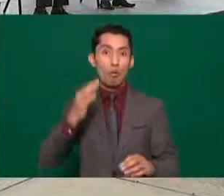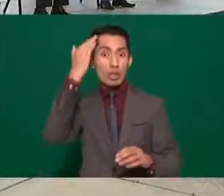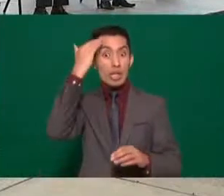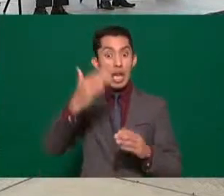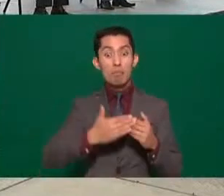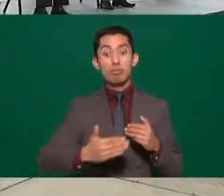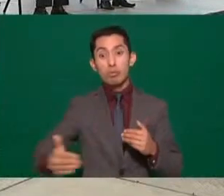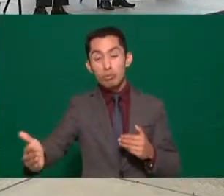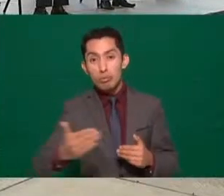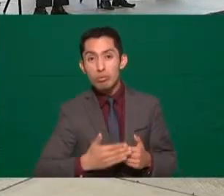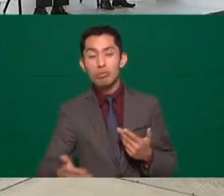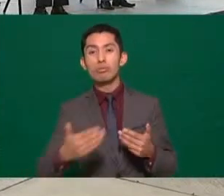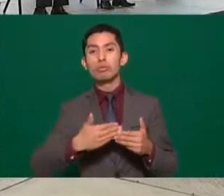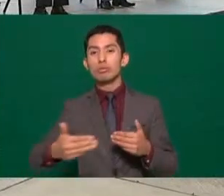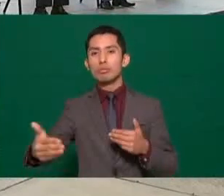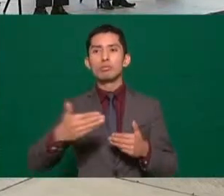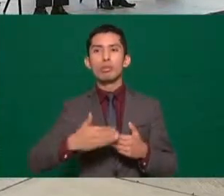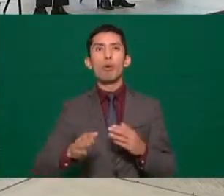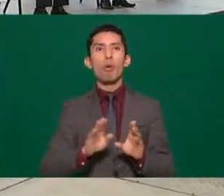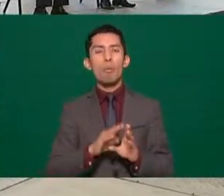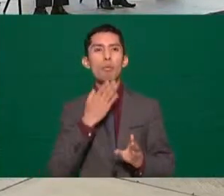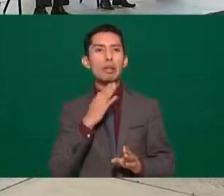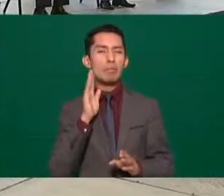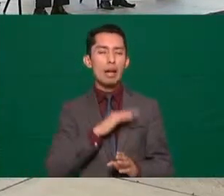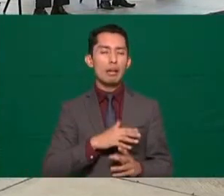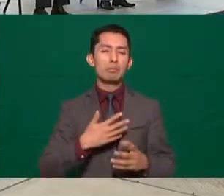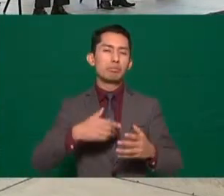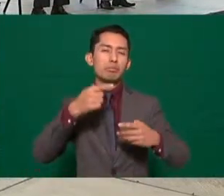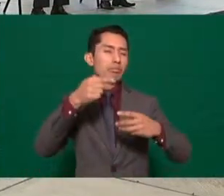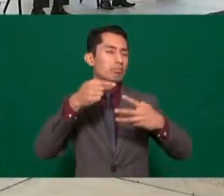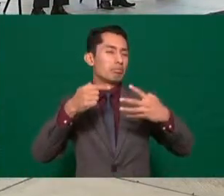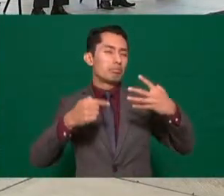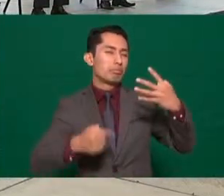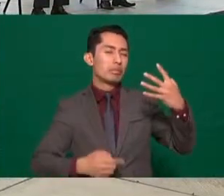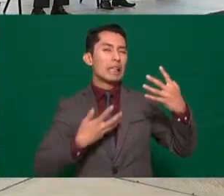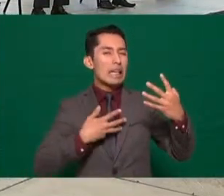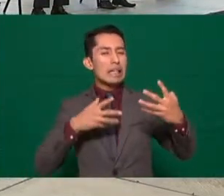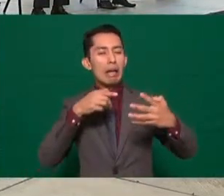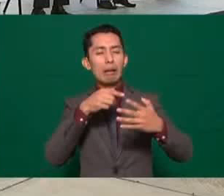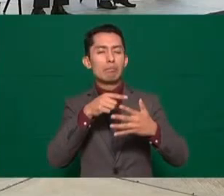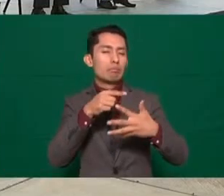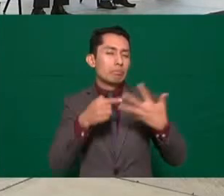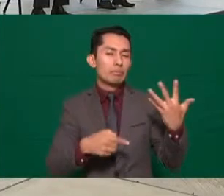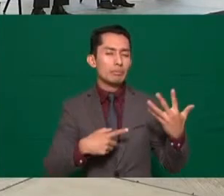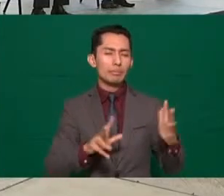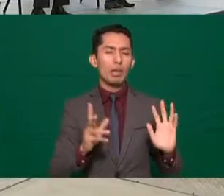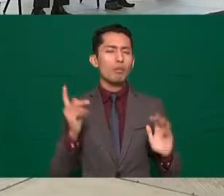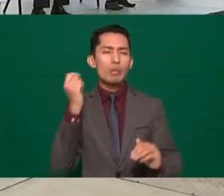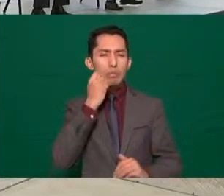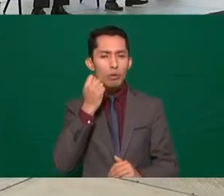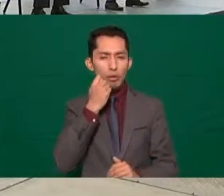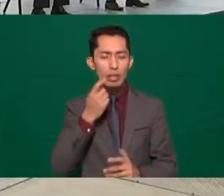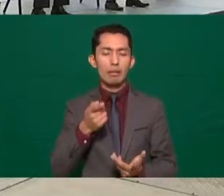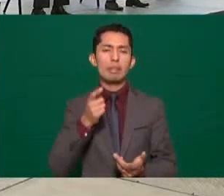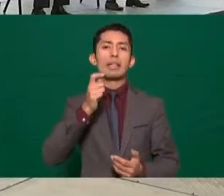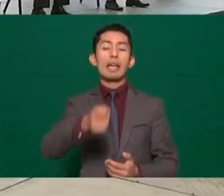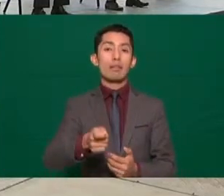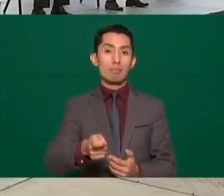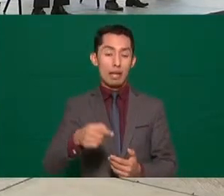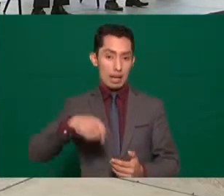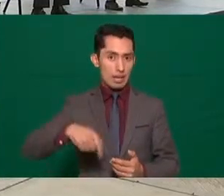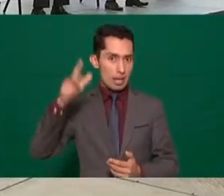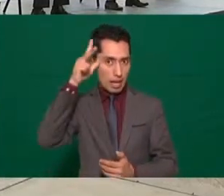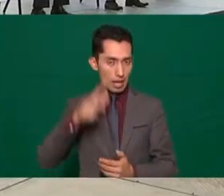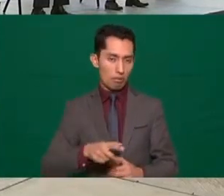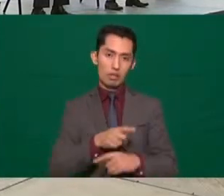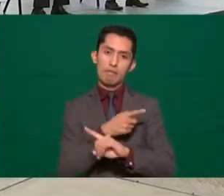la construcción de la memoria social, entre otras. Sin embargo, ese es un lujo del que no dispone el